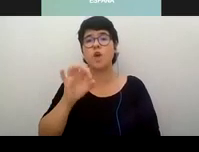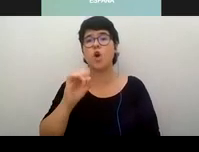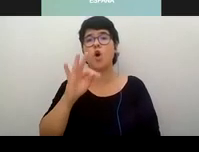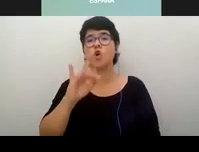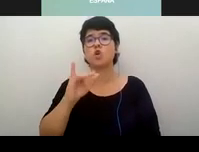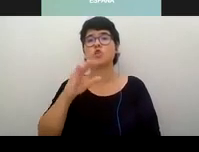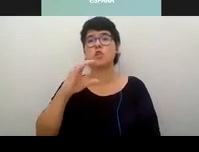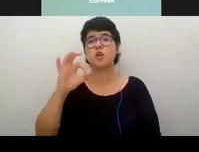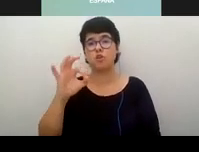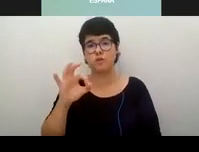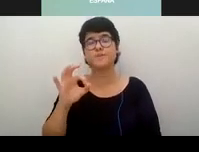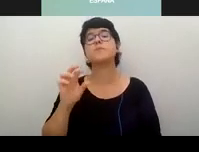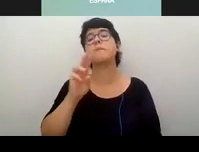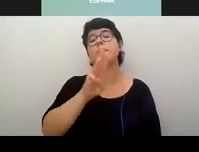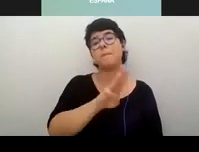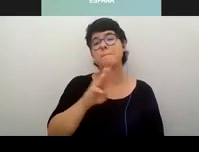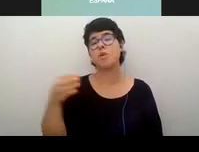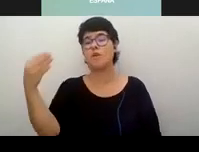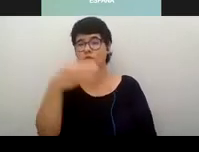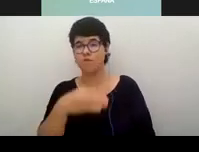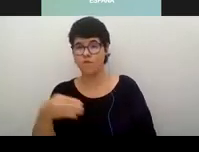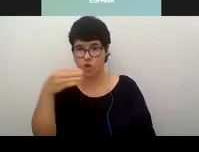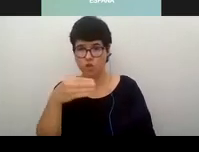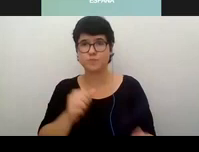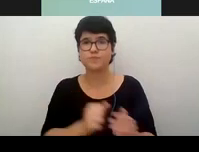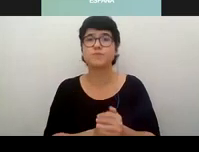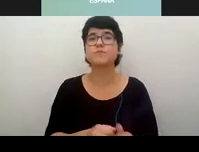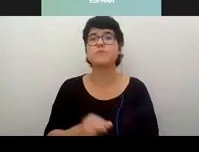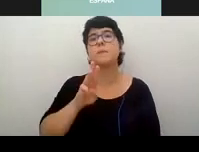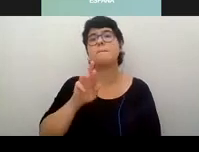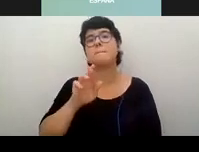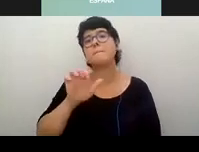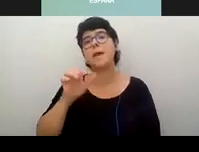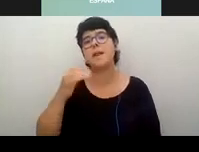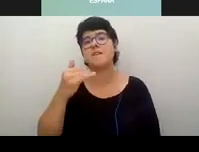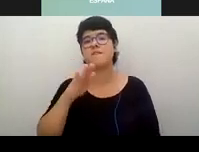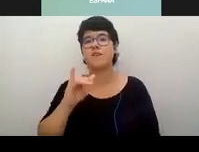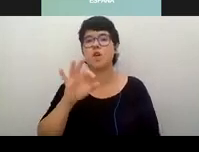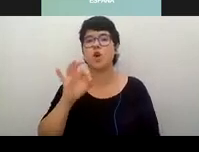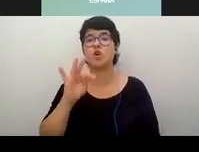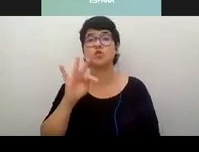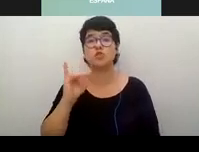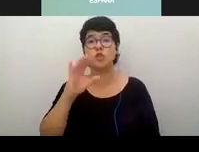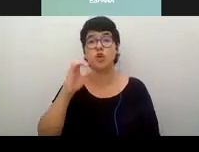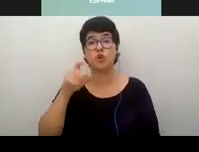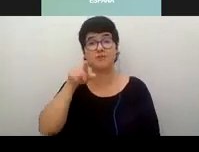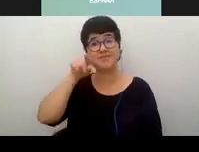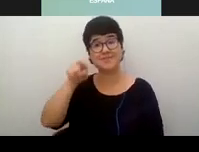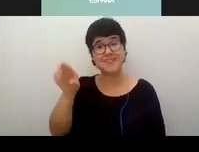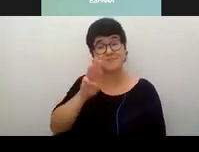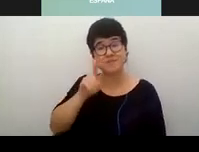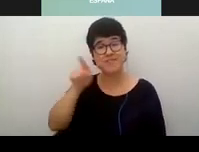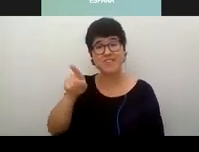El concepto probiótico, que lo hemos nombrado en muchas ocasiones, ¿no? Los probióticos son bacterias que pertenecen sobre todo a los géneros Lactobacillus